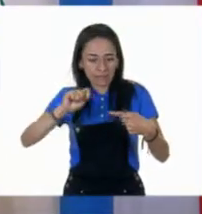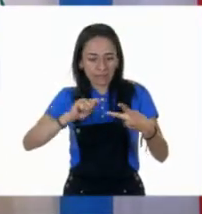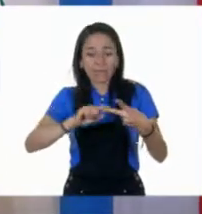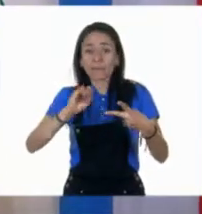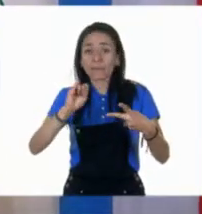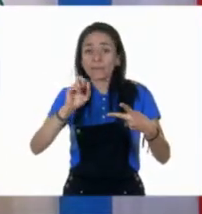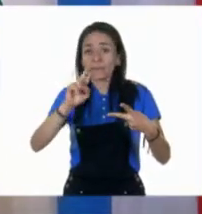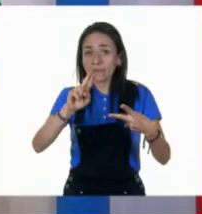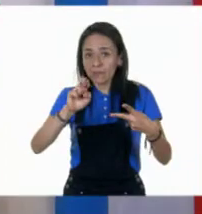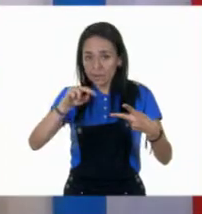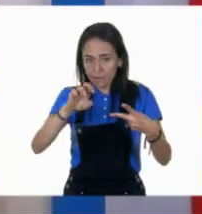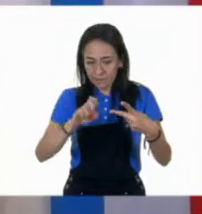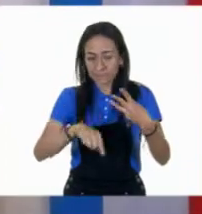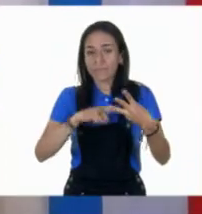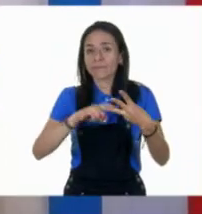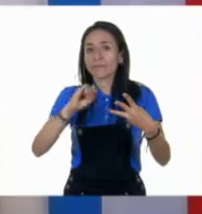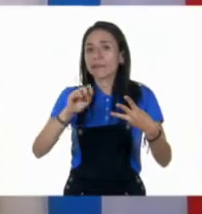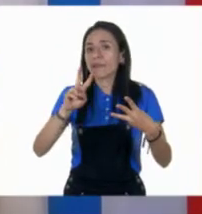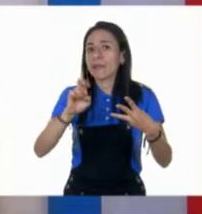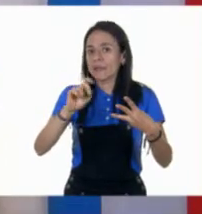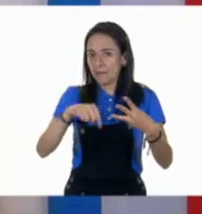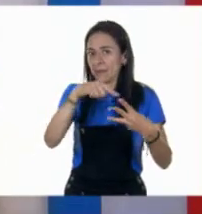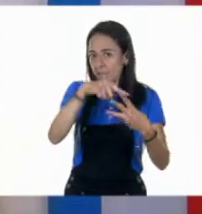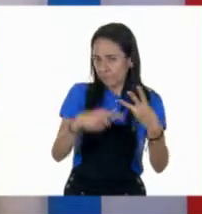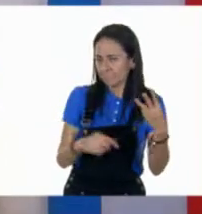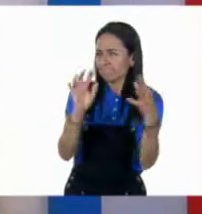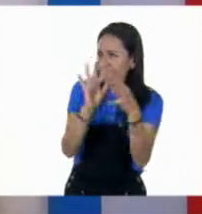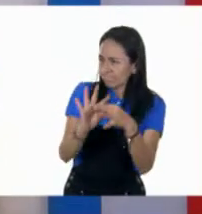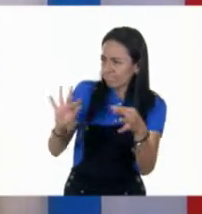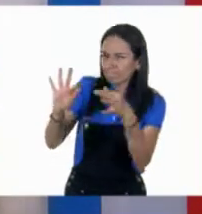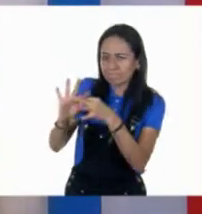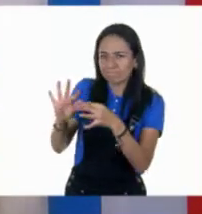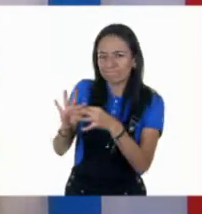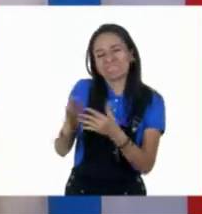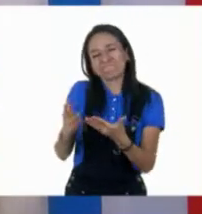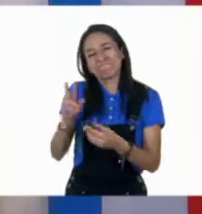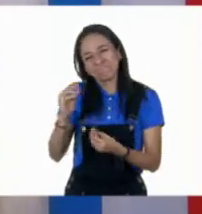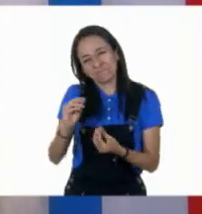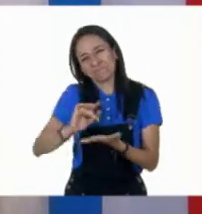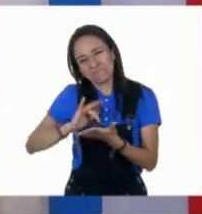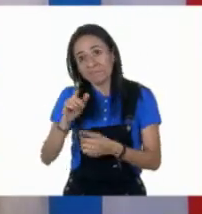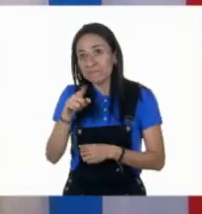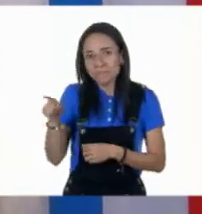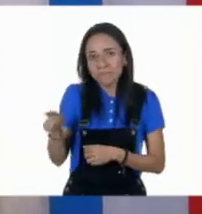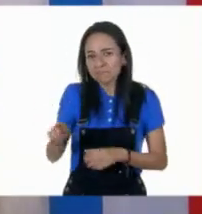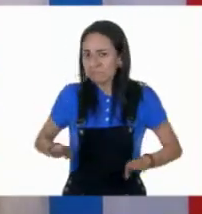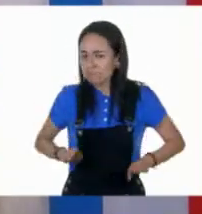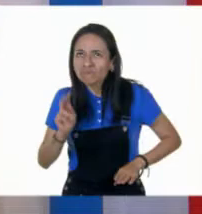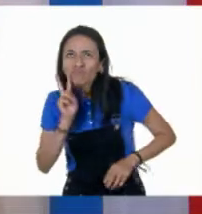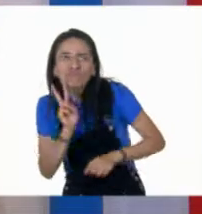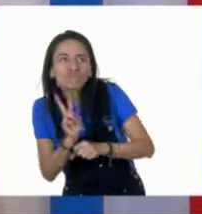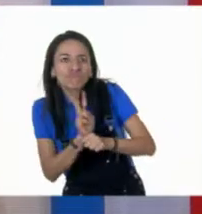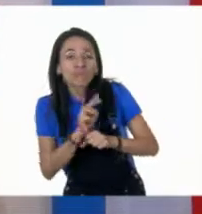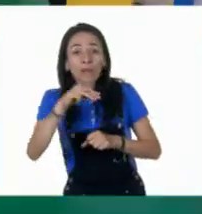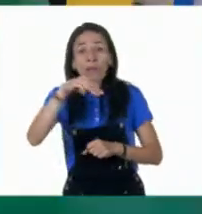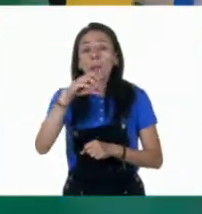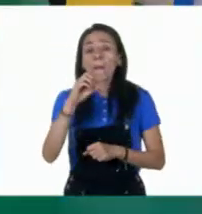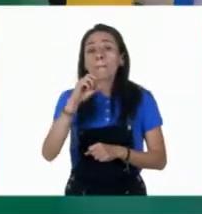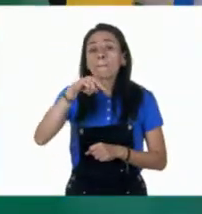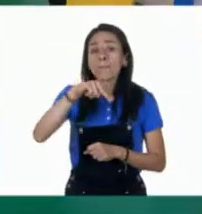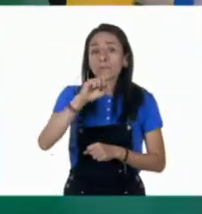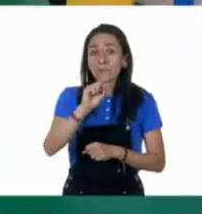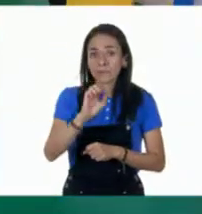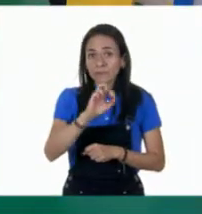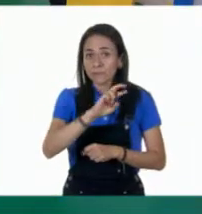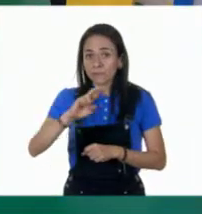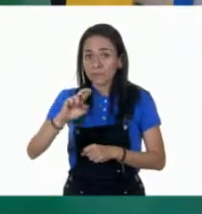por todo lo que nos acaban de platicar. Eso significa que han estado muy atentos a todo lo que hay a su alrededor. Así es. Fíjate que a Montserrat le pasó lo mismo que donde